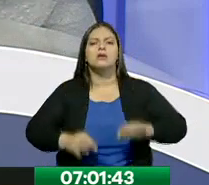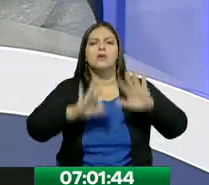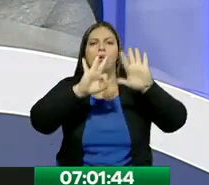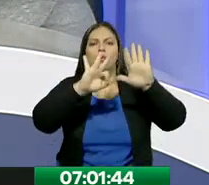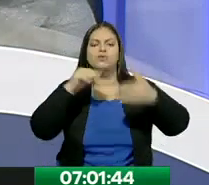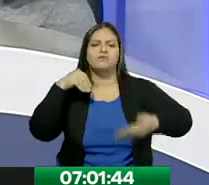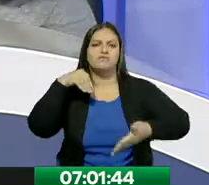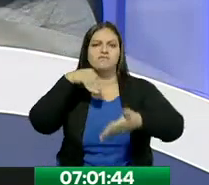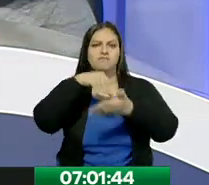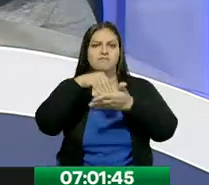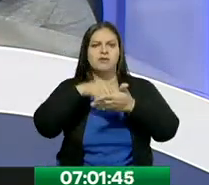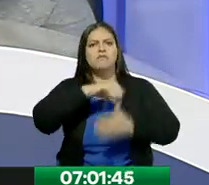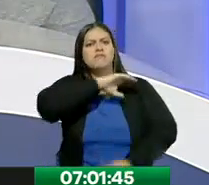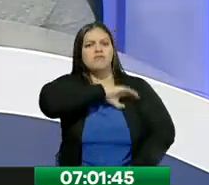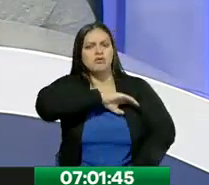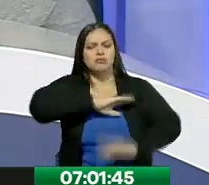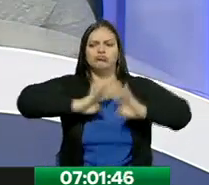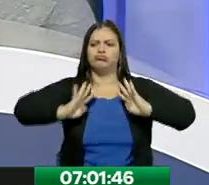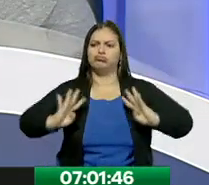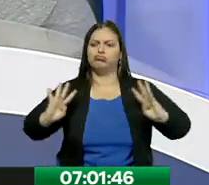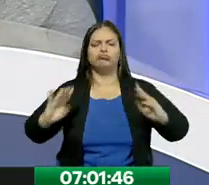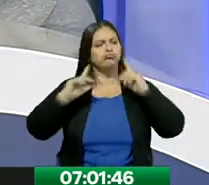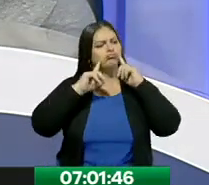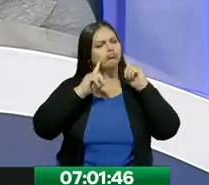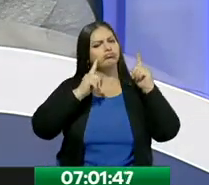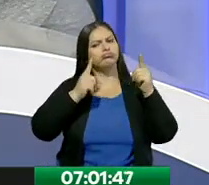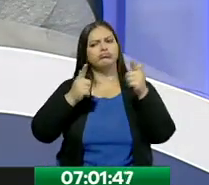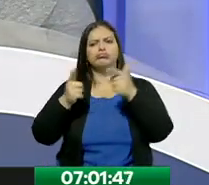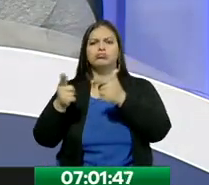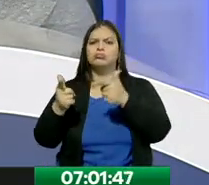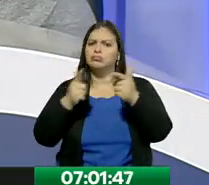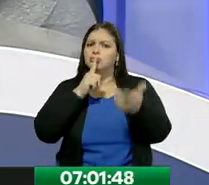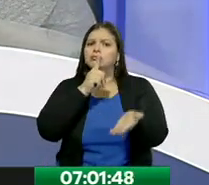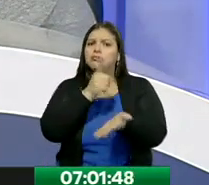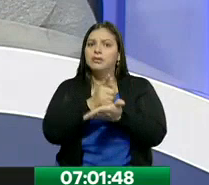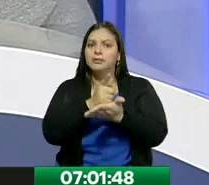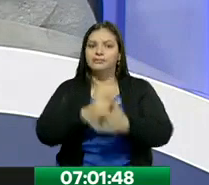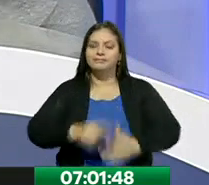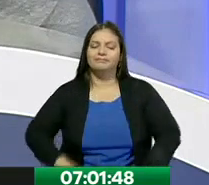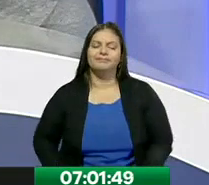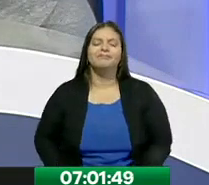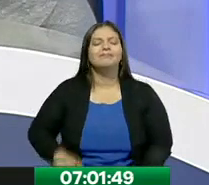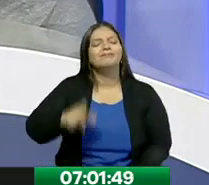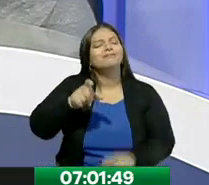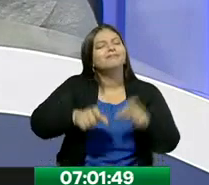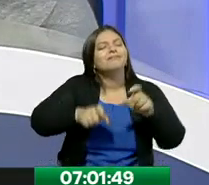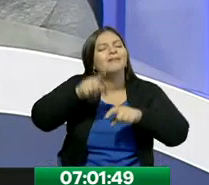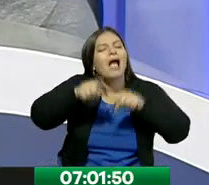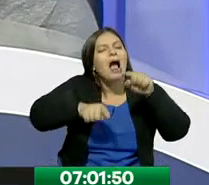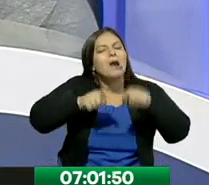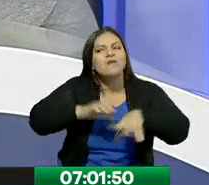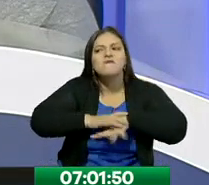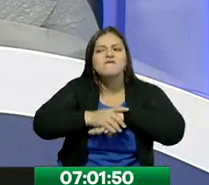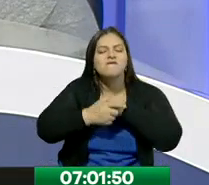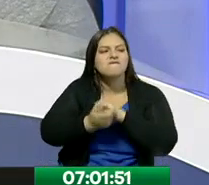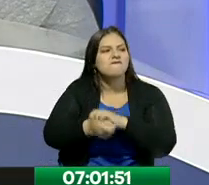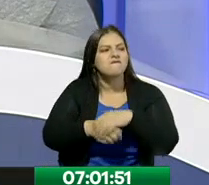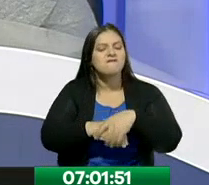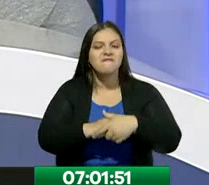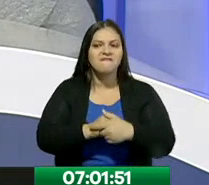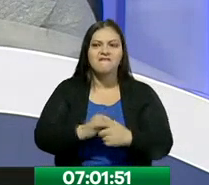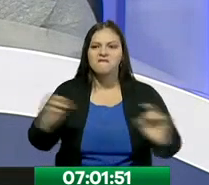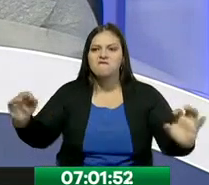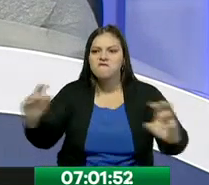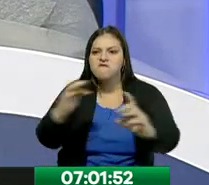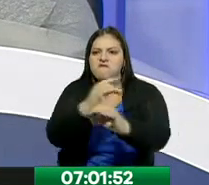las personas en este feriado. Pero también es cierto que hay malos ciudadanos y, como bien decía Charlie Pisa en la nota periodística, que se aprovechan de